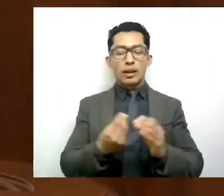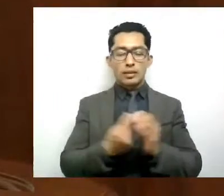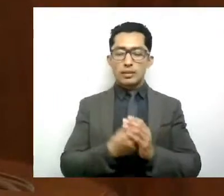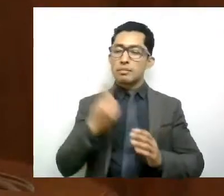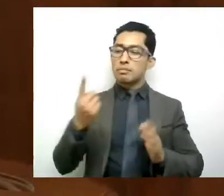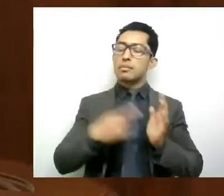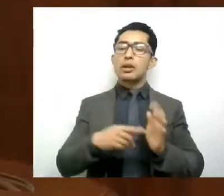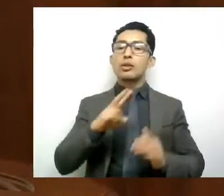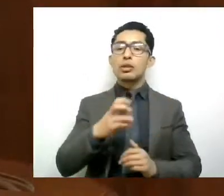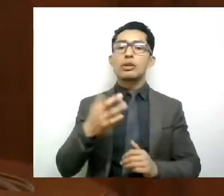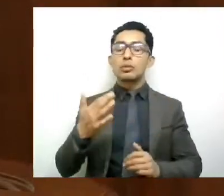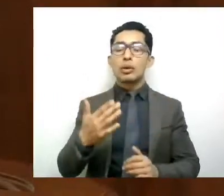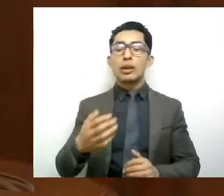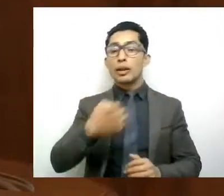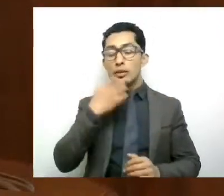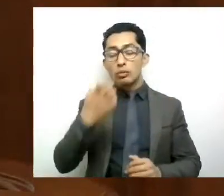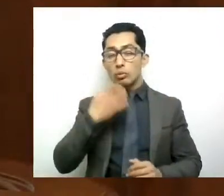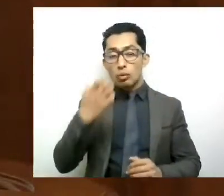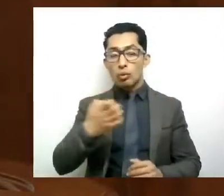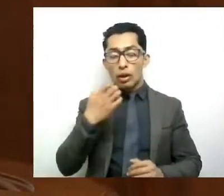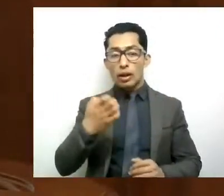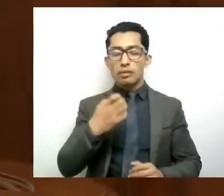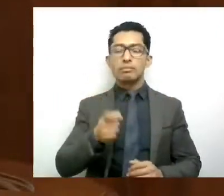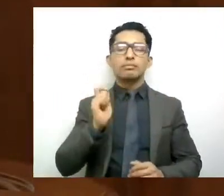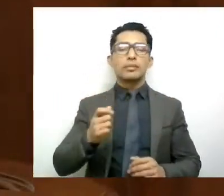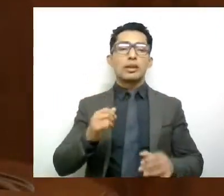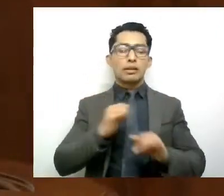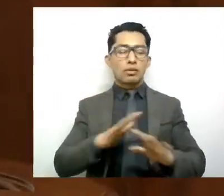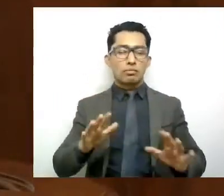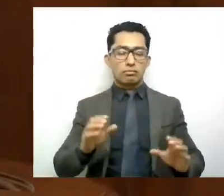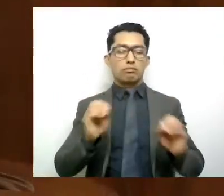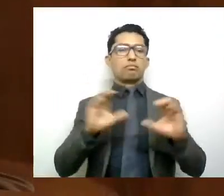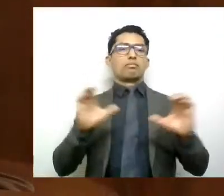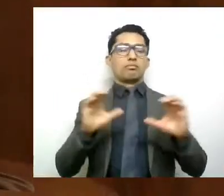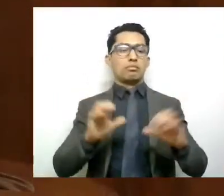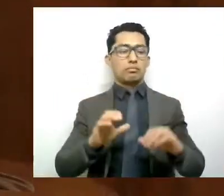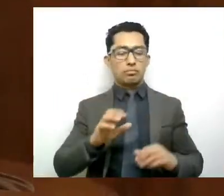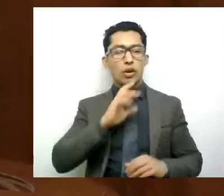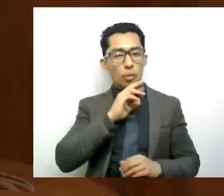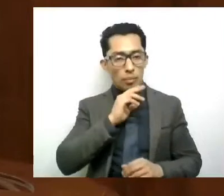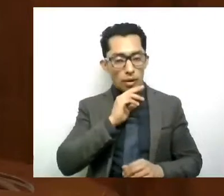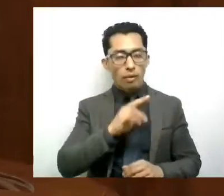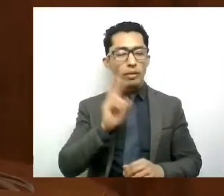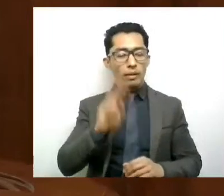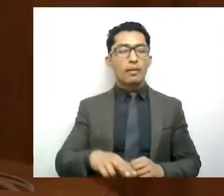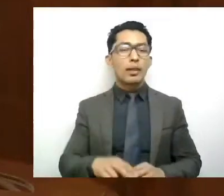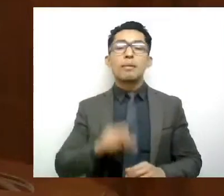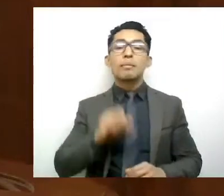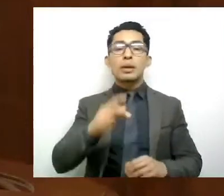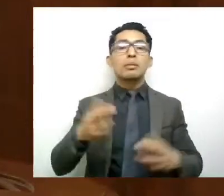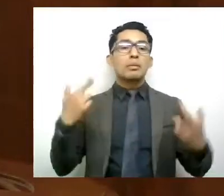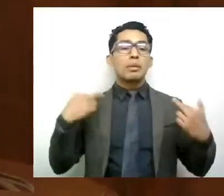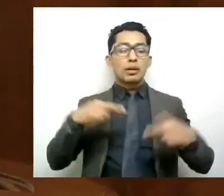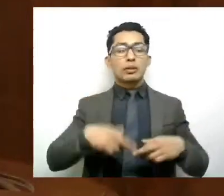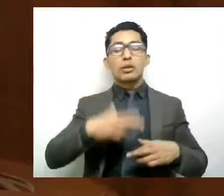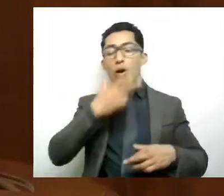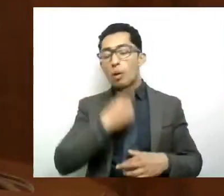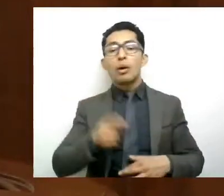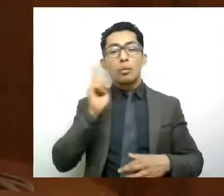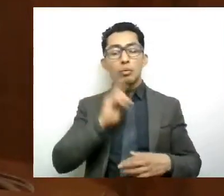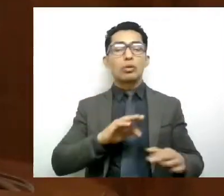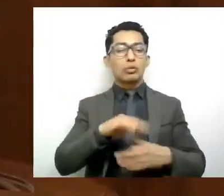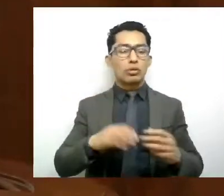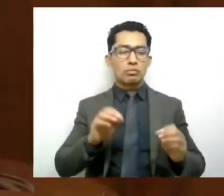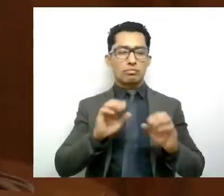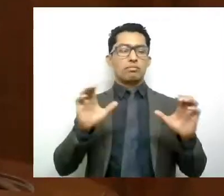1,250 escuelas es un dato que alarma y que alarma a las maestras y a los maestros,